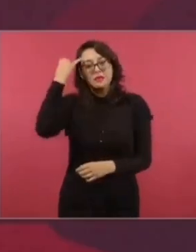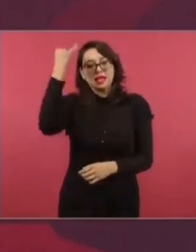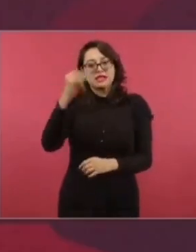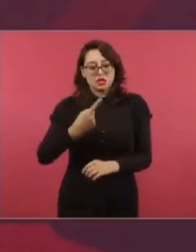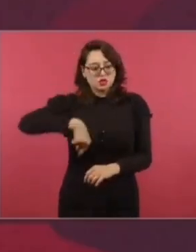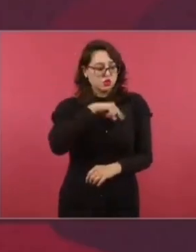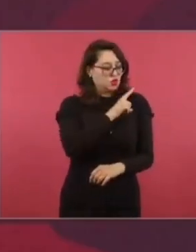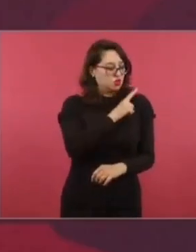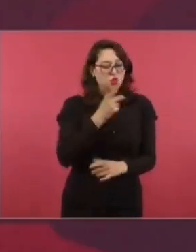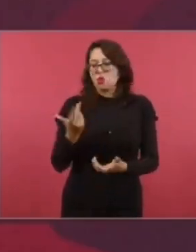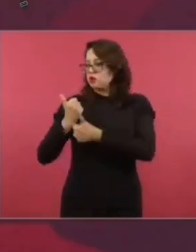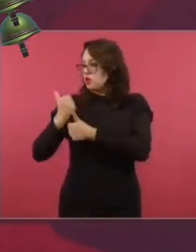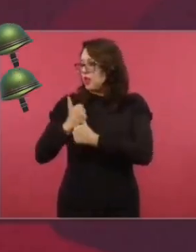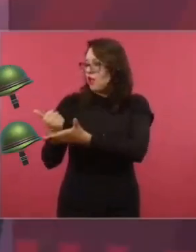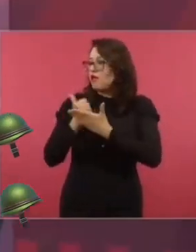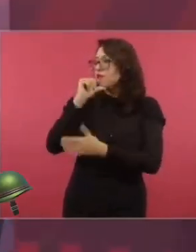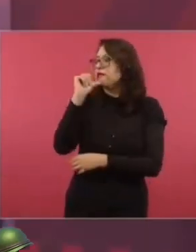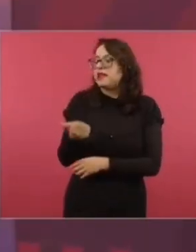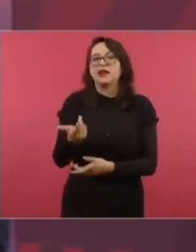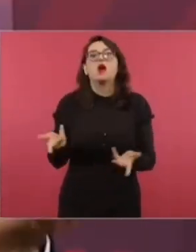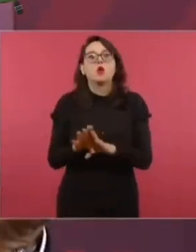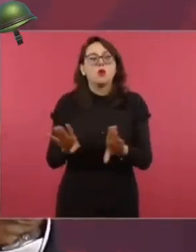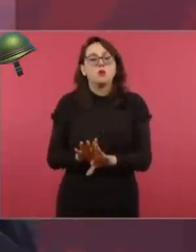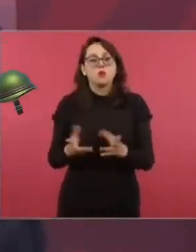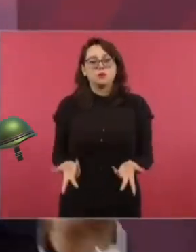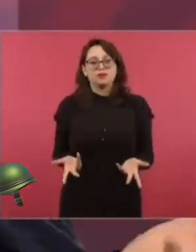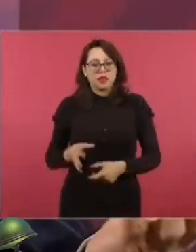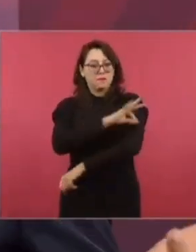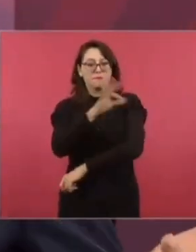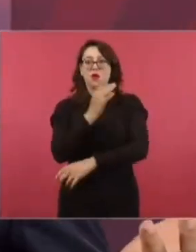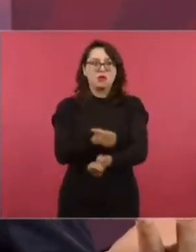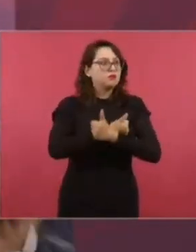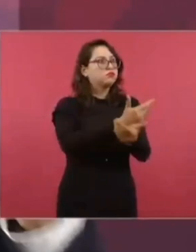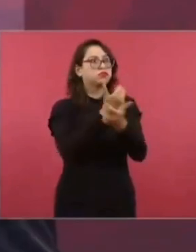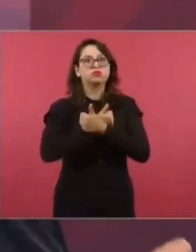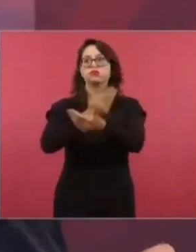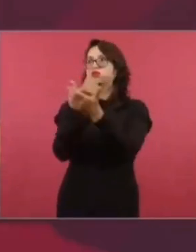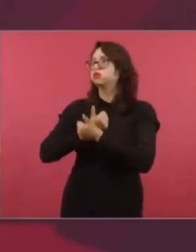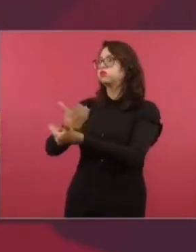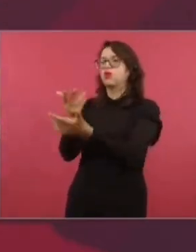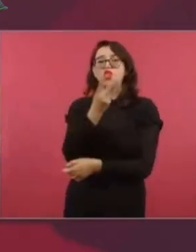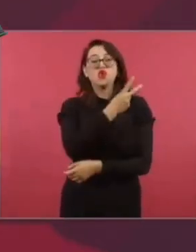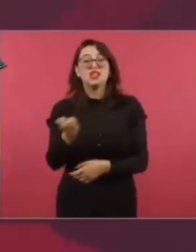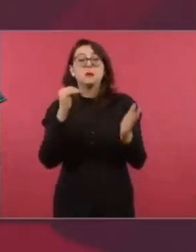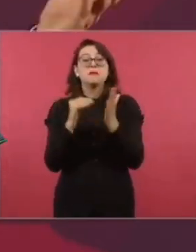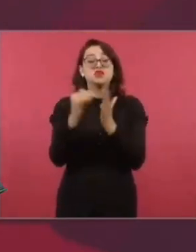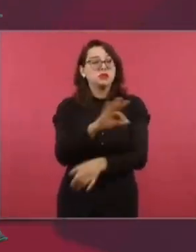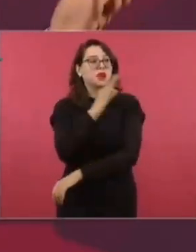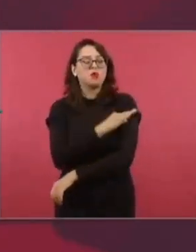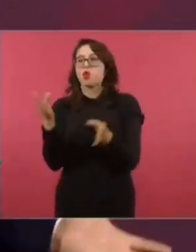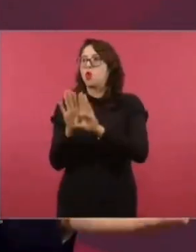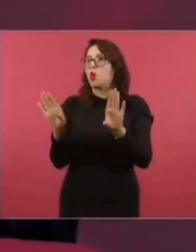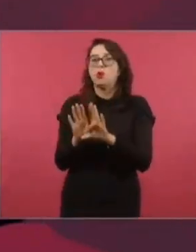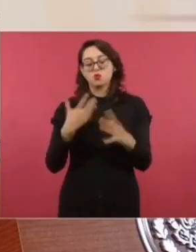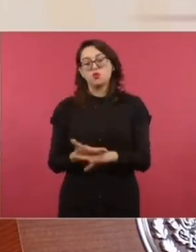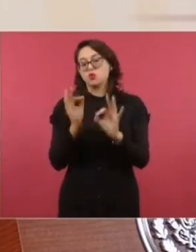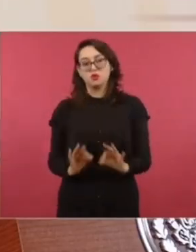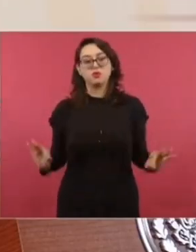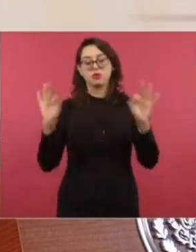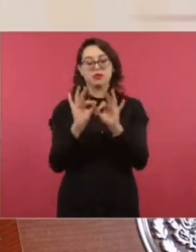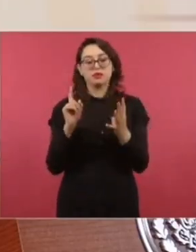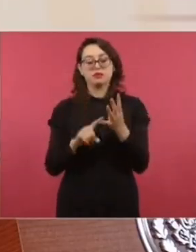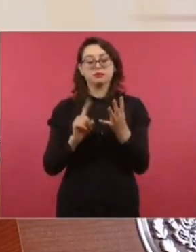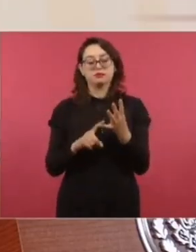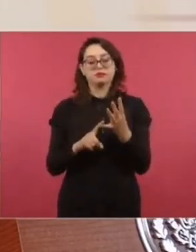hubiésemos hecho Sin ellos para distribuir más de 200 millones de dosis de vacunas por todo el territorio nacional